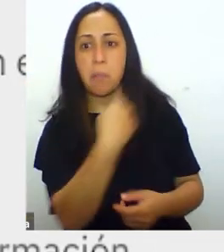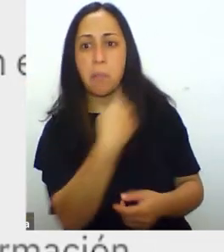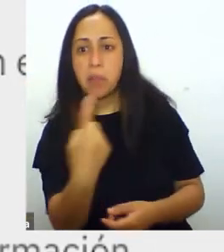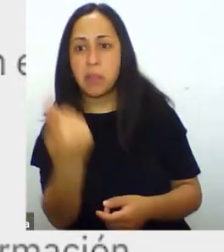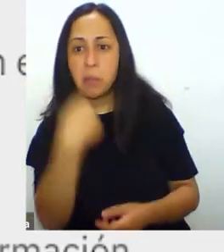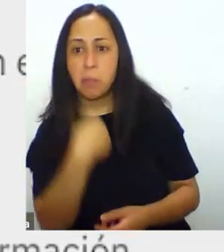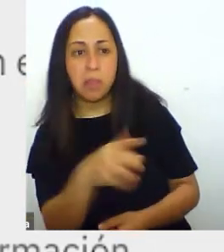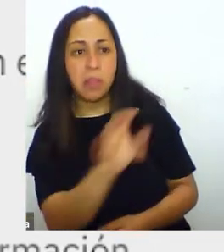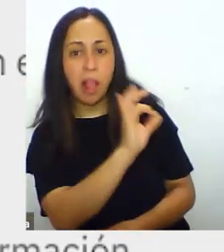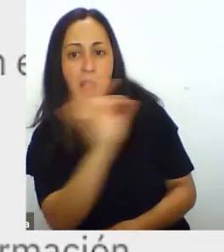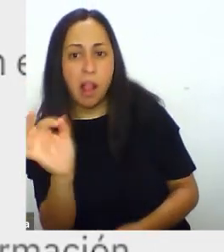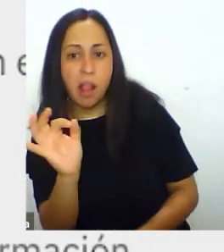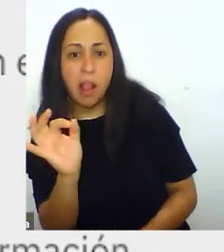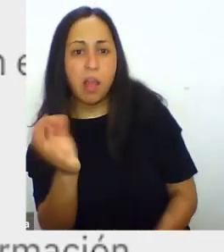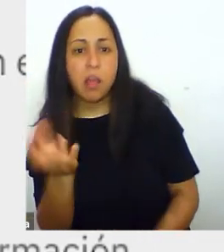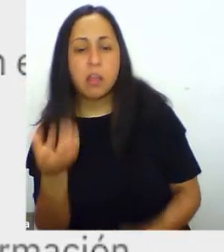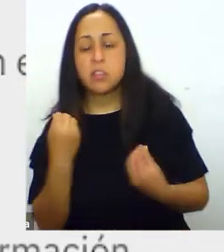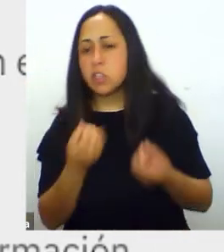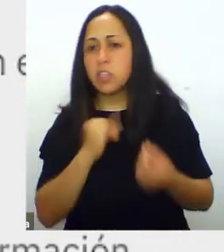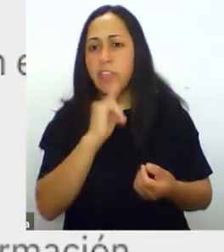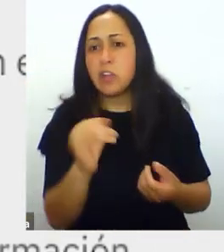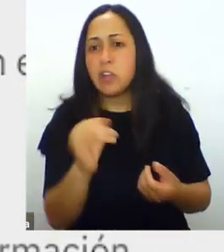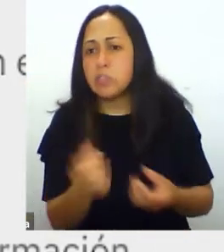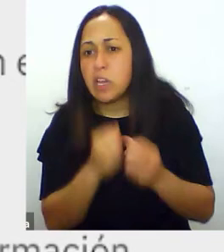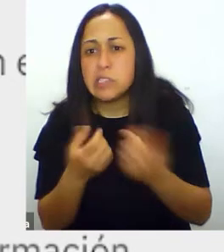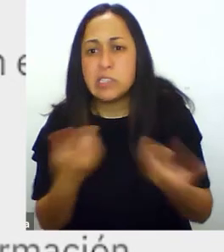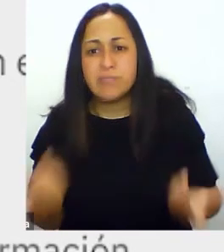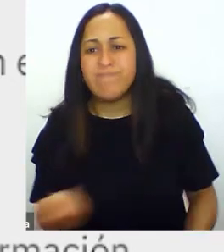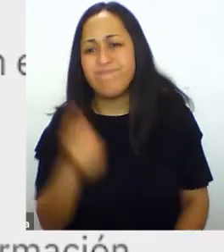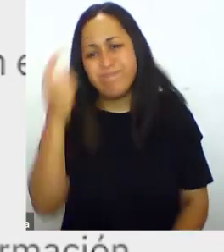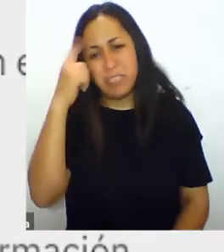ninguno. No tiene esperanzas de que la denuncia funcione.